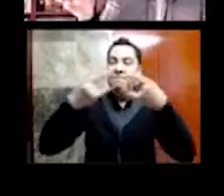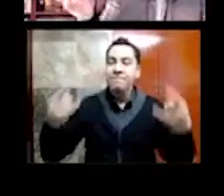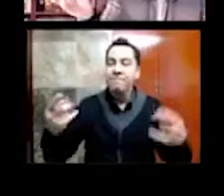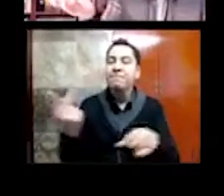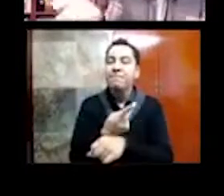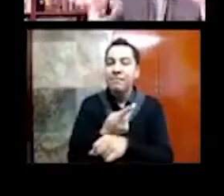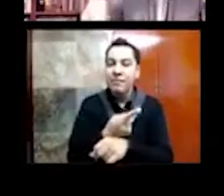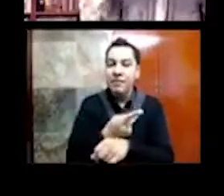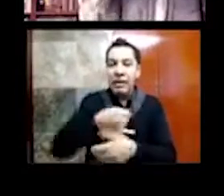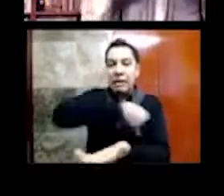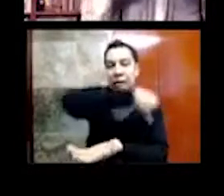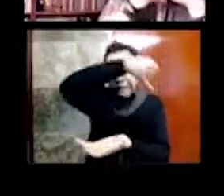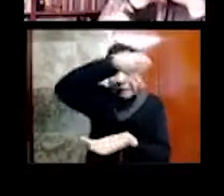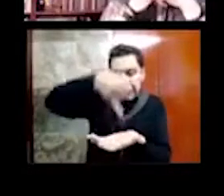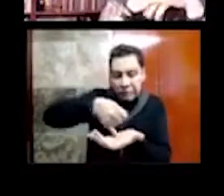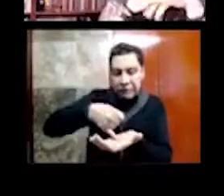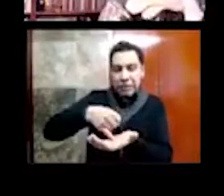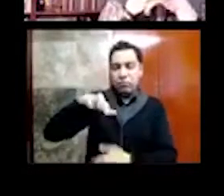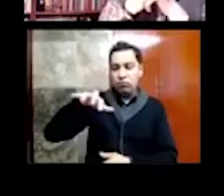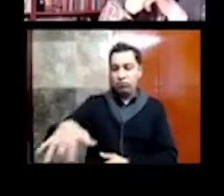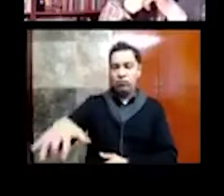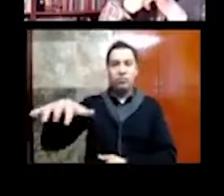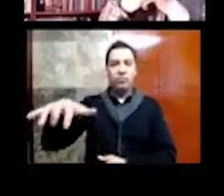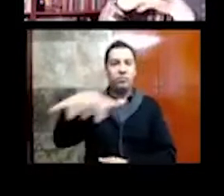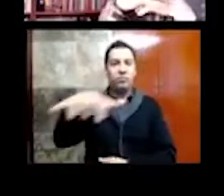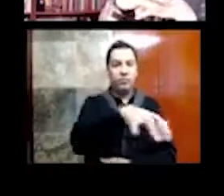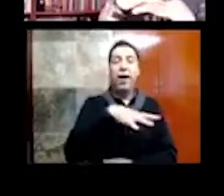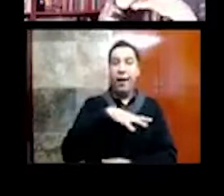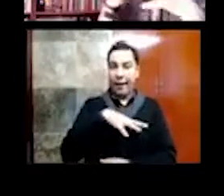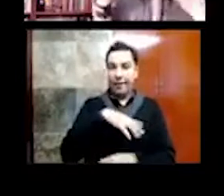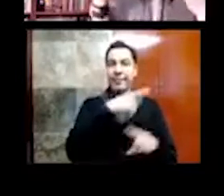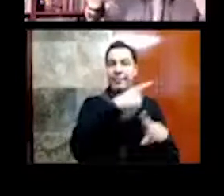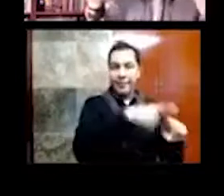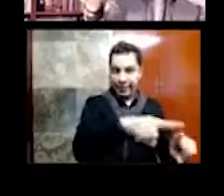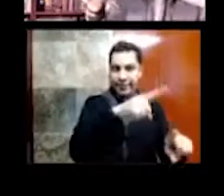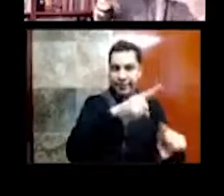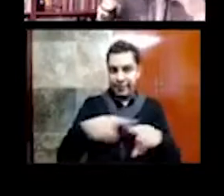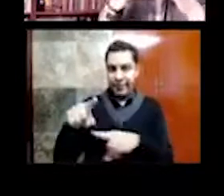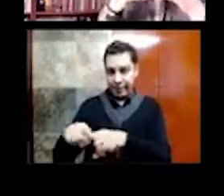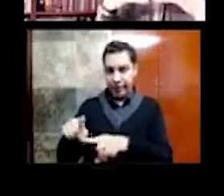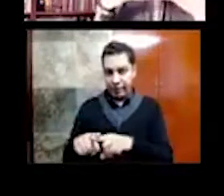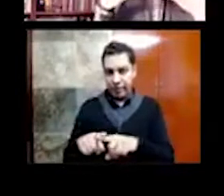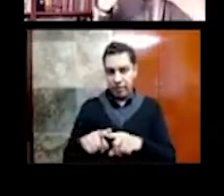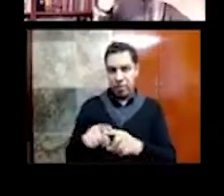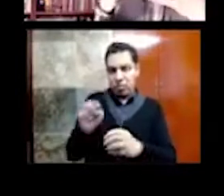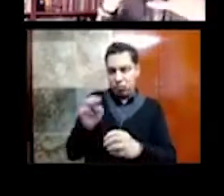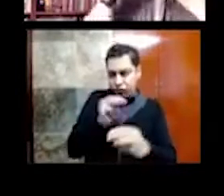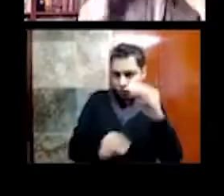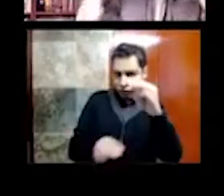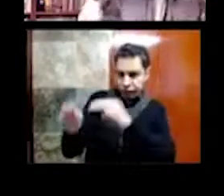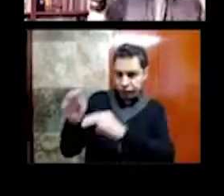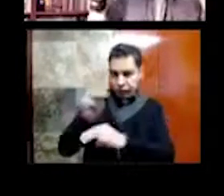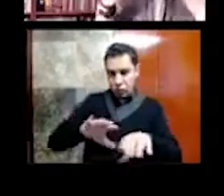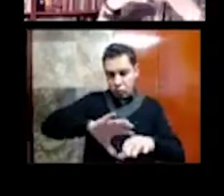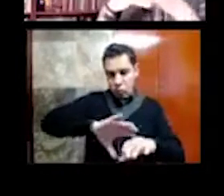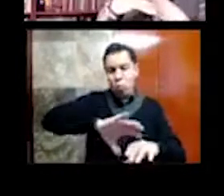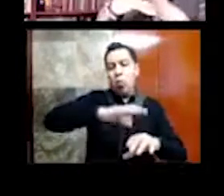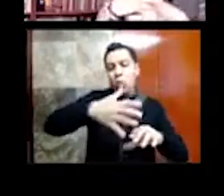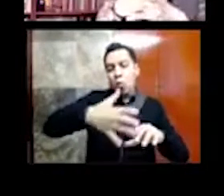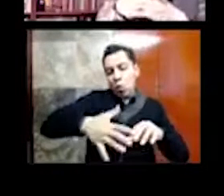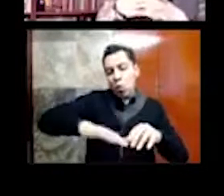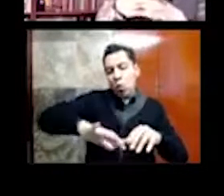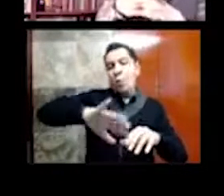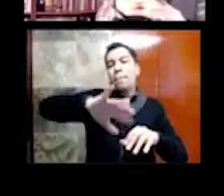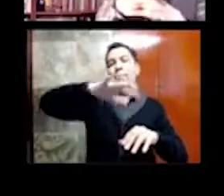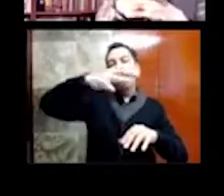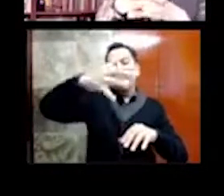islotes, afloramientos de colinas, dunas sobre la superficie de la